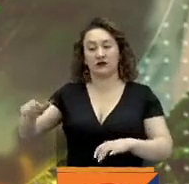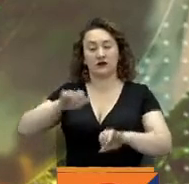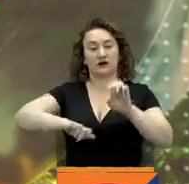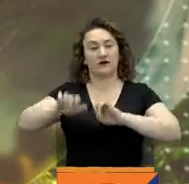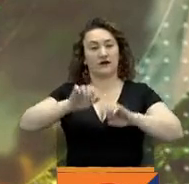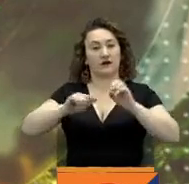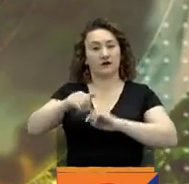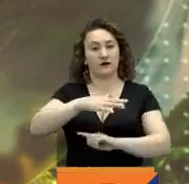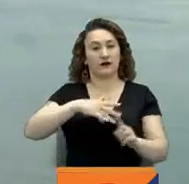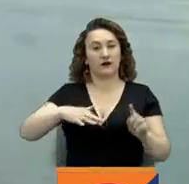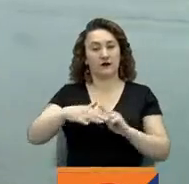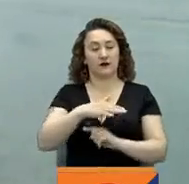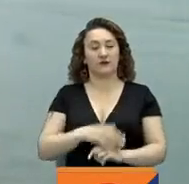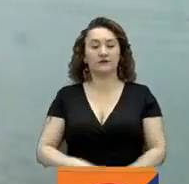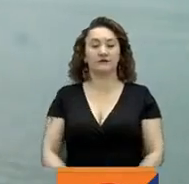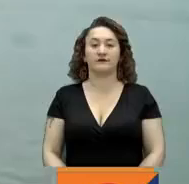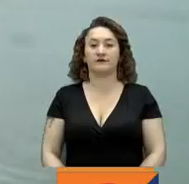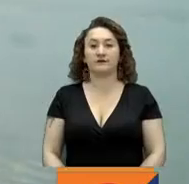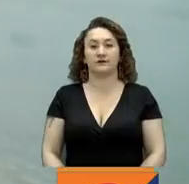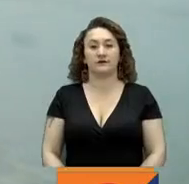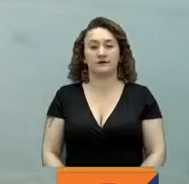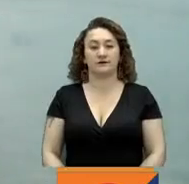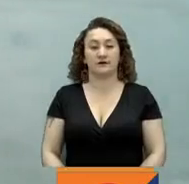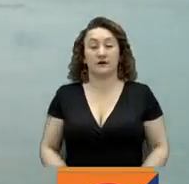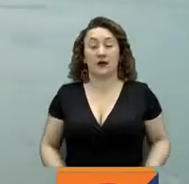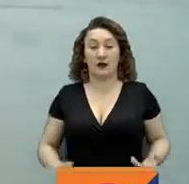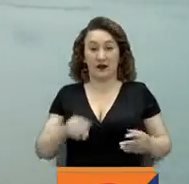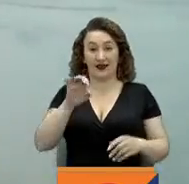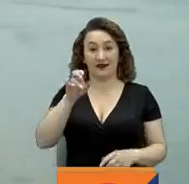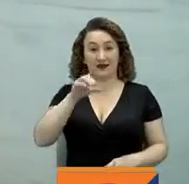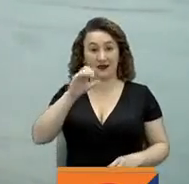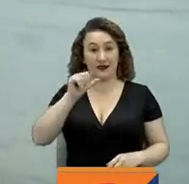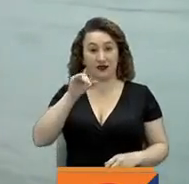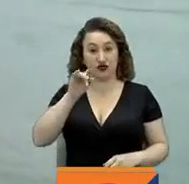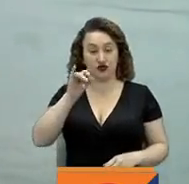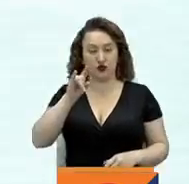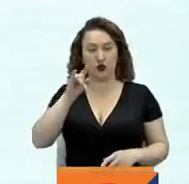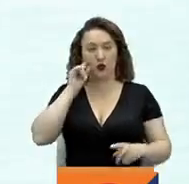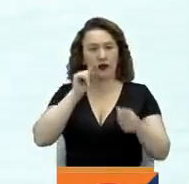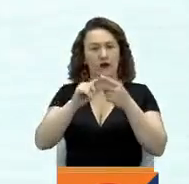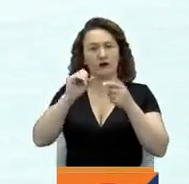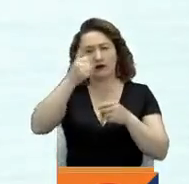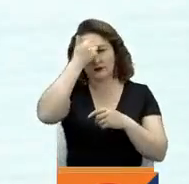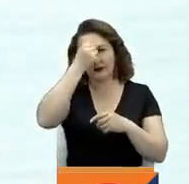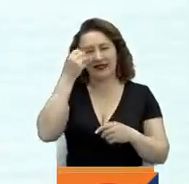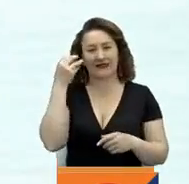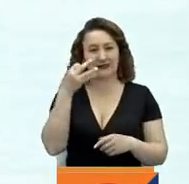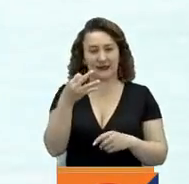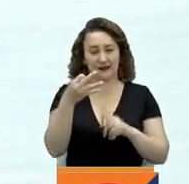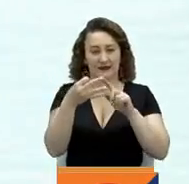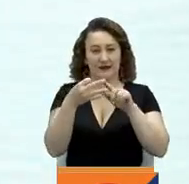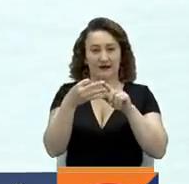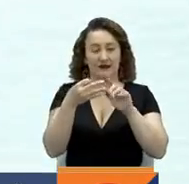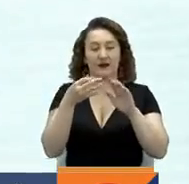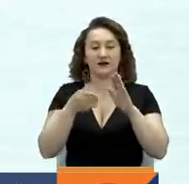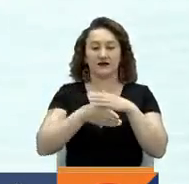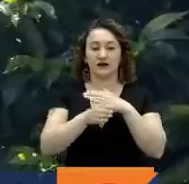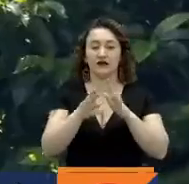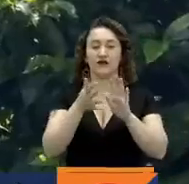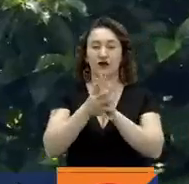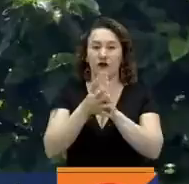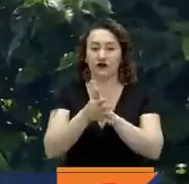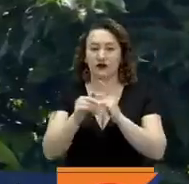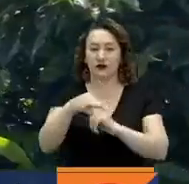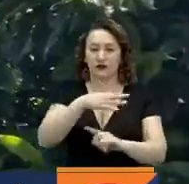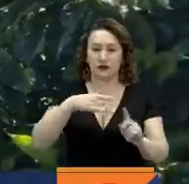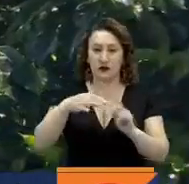ambientales. Escazú tiene tres objetivos principales: el acceso a la información ambiental, por ejemplo, en contextos de